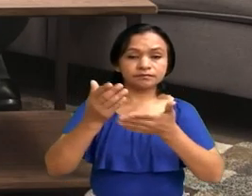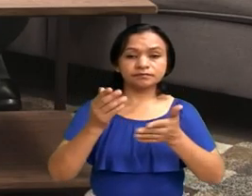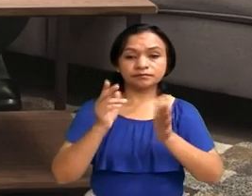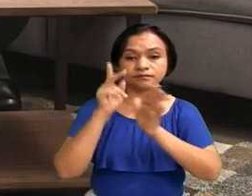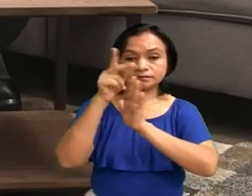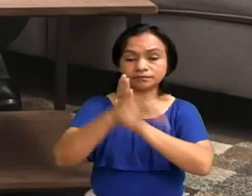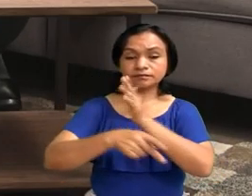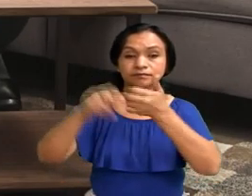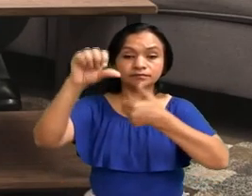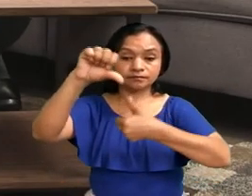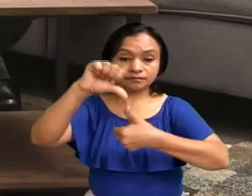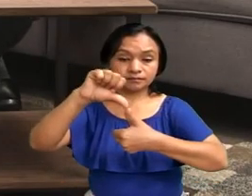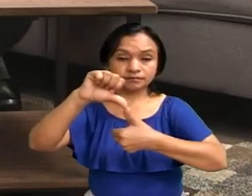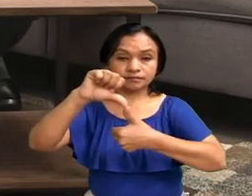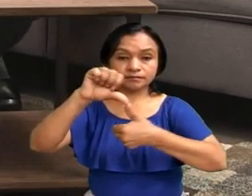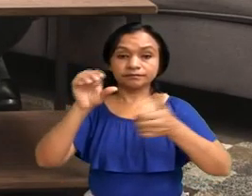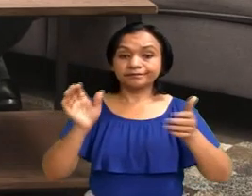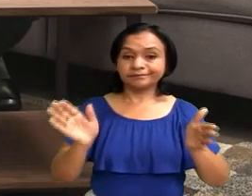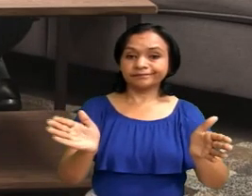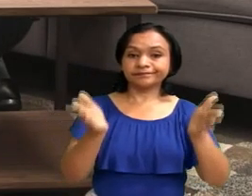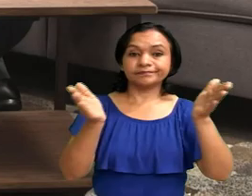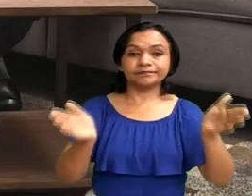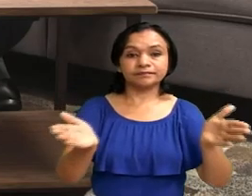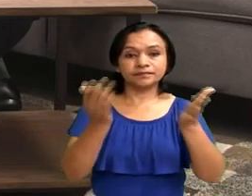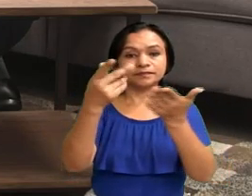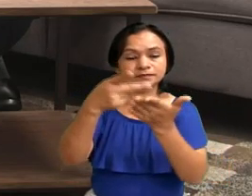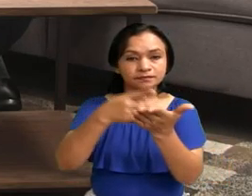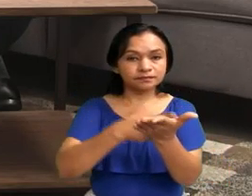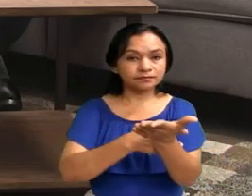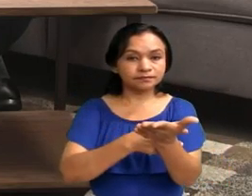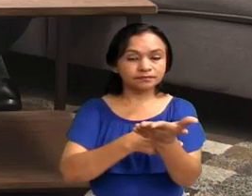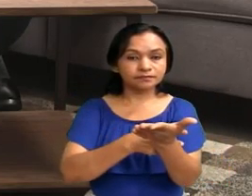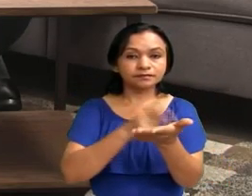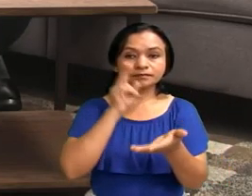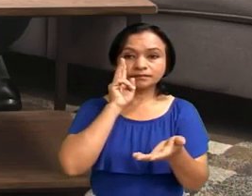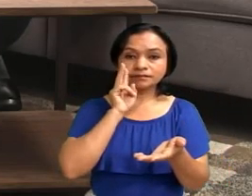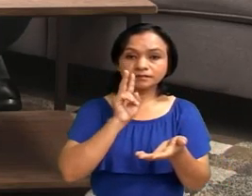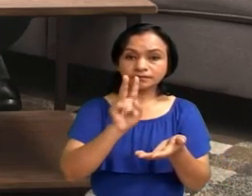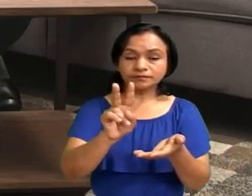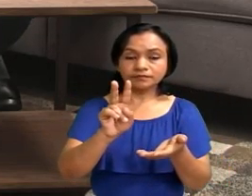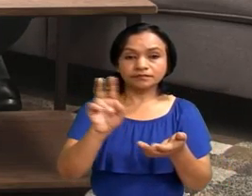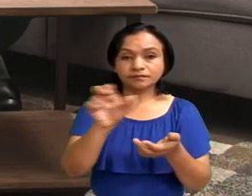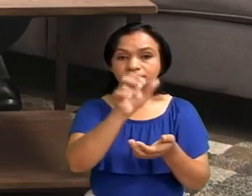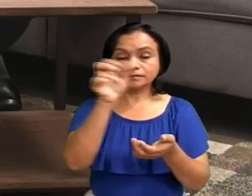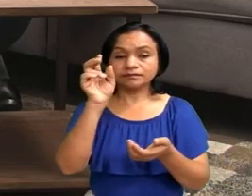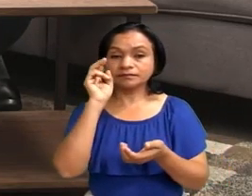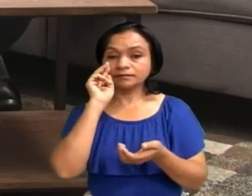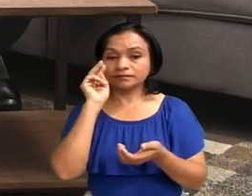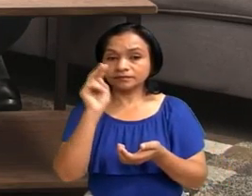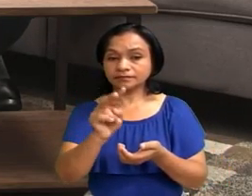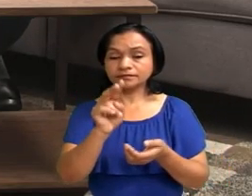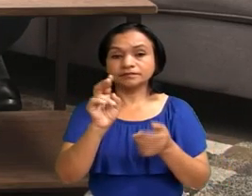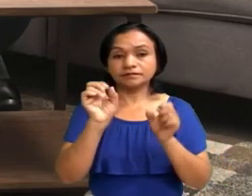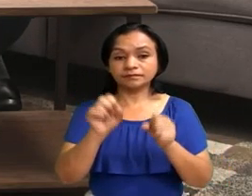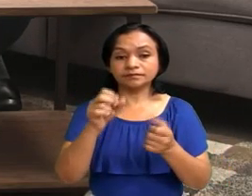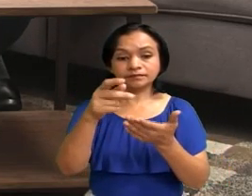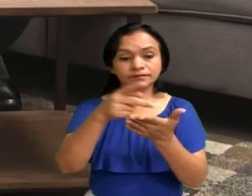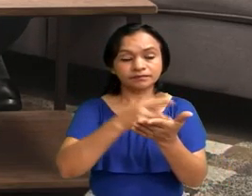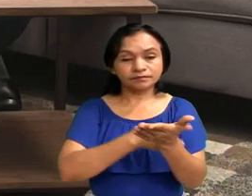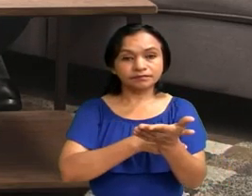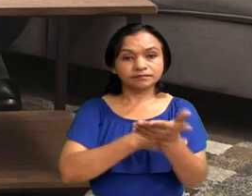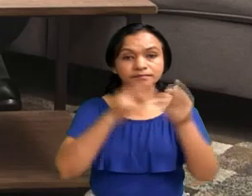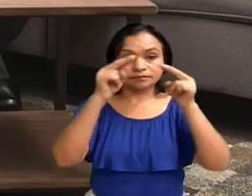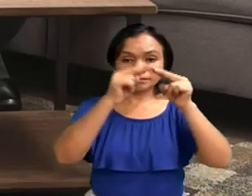vecinos para promover ese proyecto. Pero si lo vemos también desde otro punto de vista, vemos que este proyecto